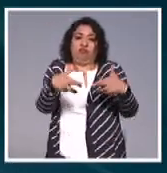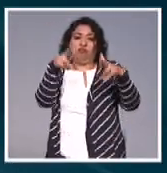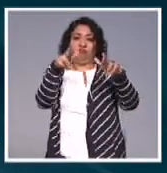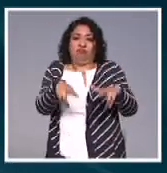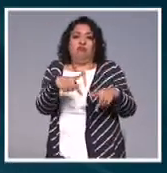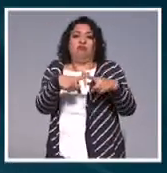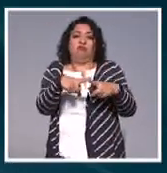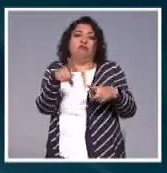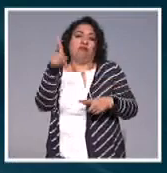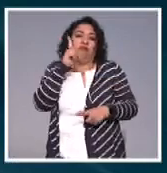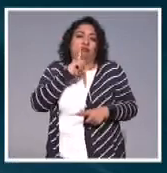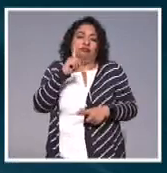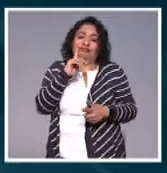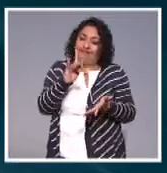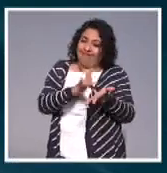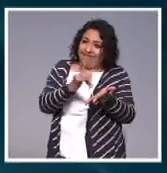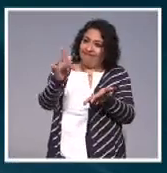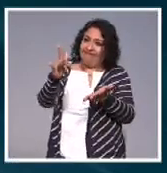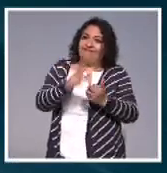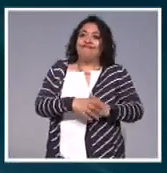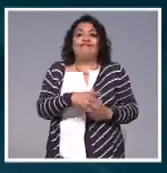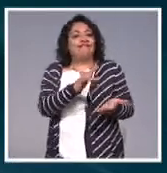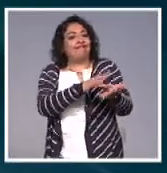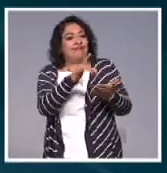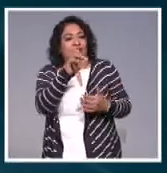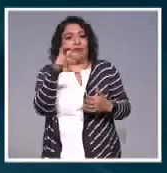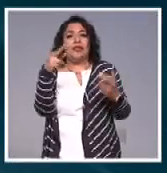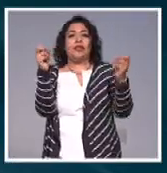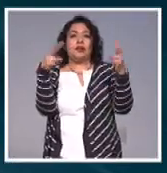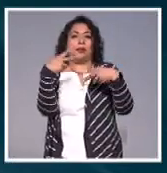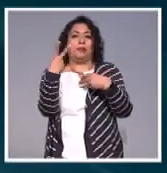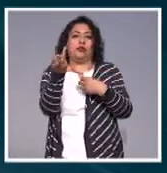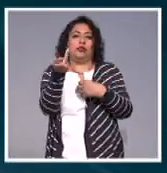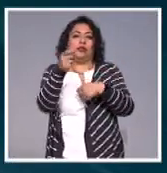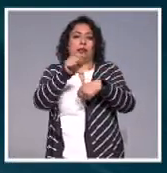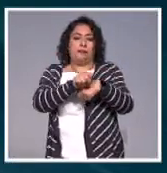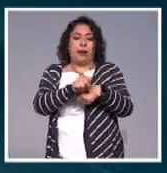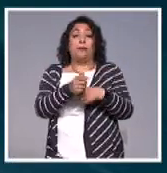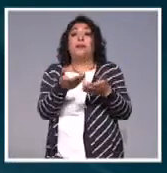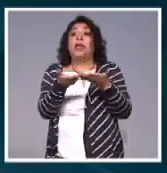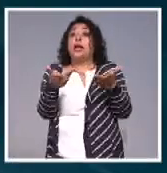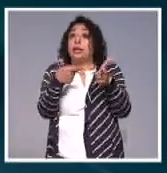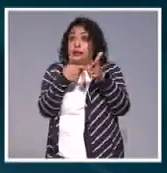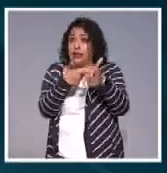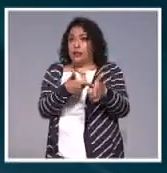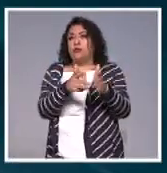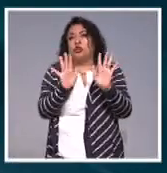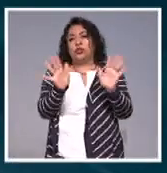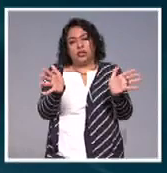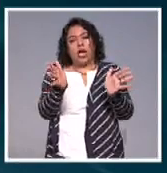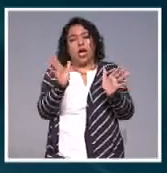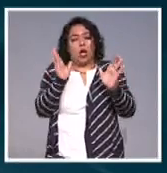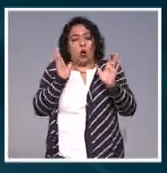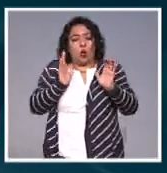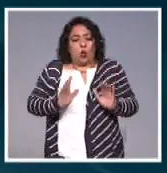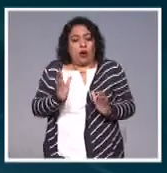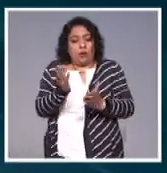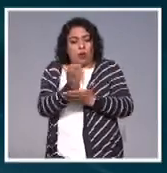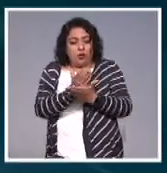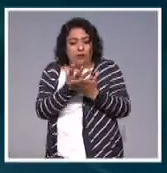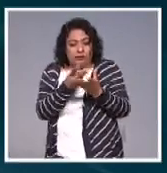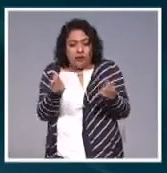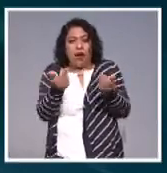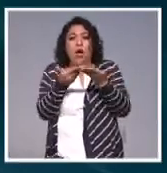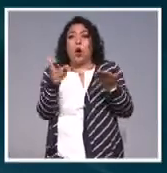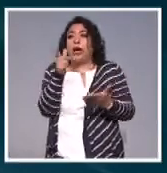representada por mujeres. Muchas, muchas gracias. Gracias, Karen, nos vemos la próxima semana. Y vamos a continuar, ya sanamos el cuerpo, ahora vamos a sanar también